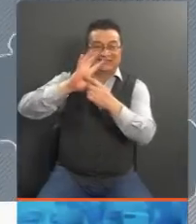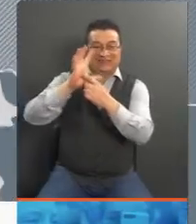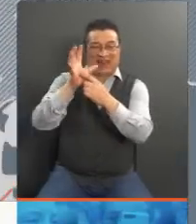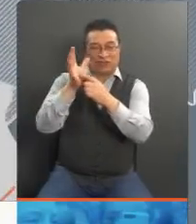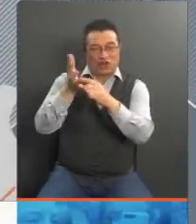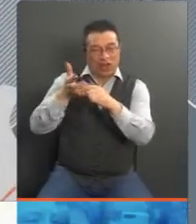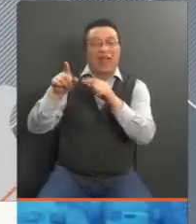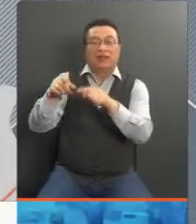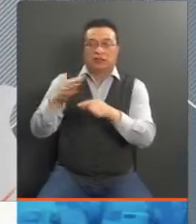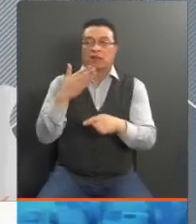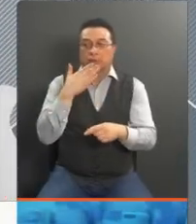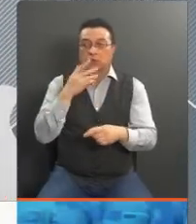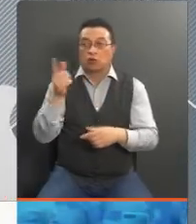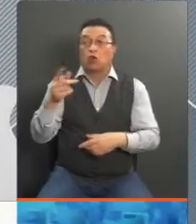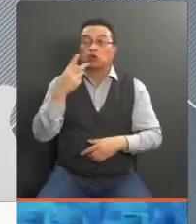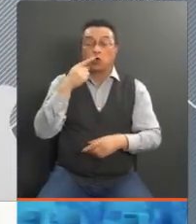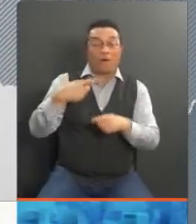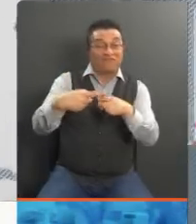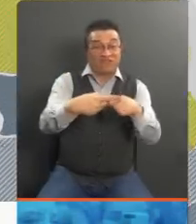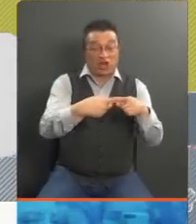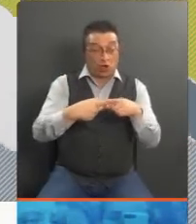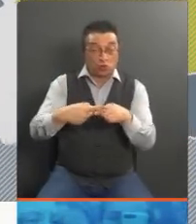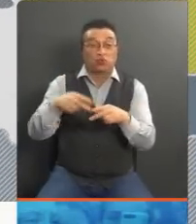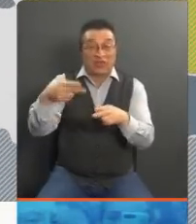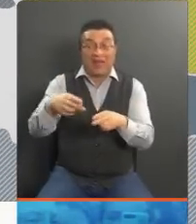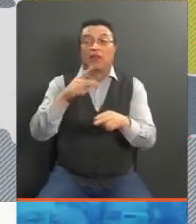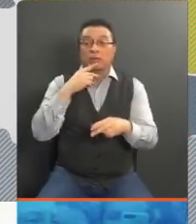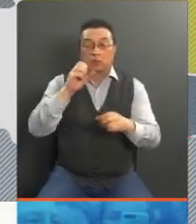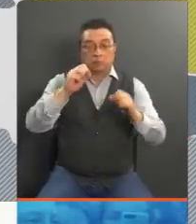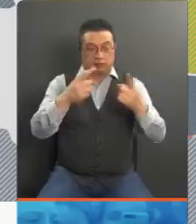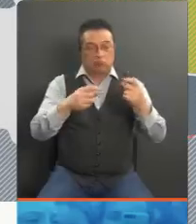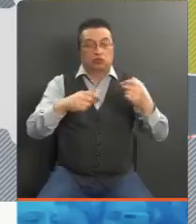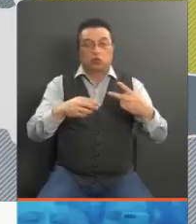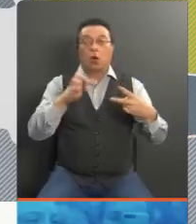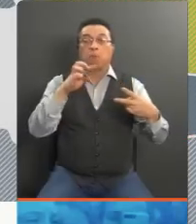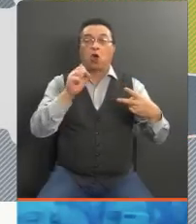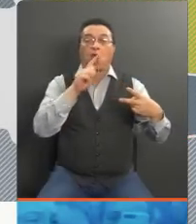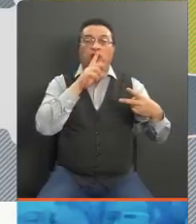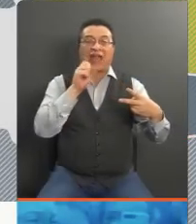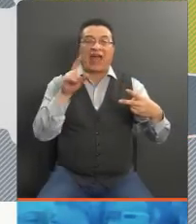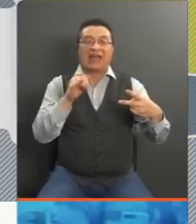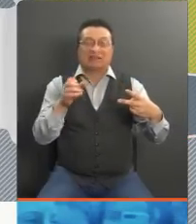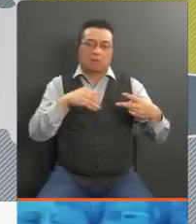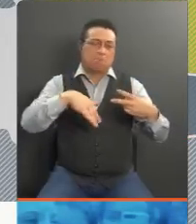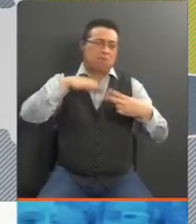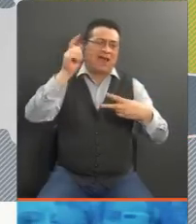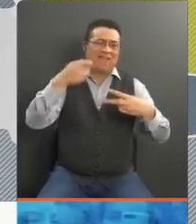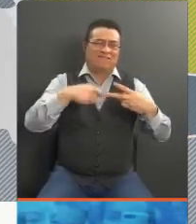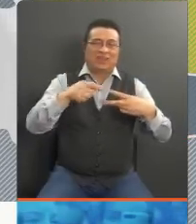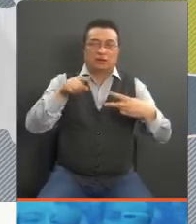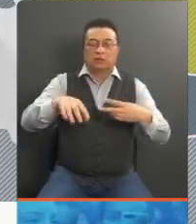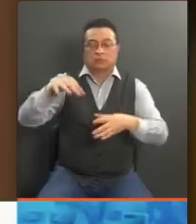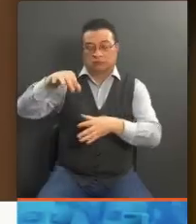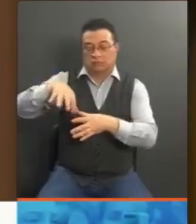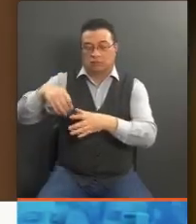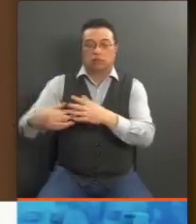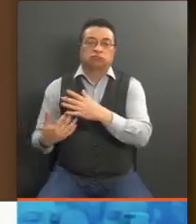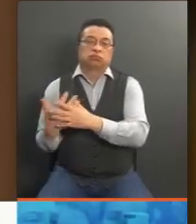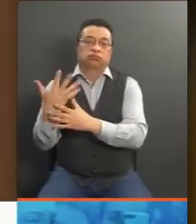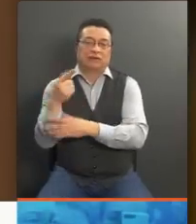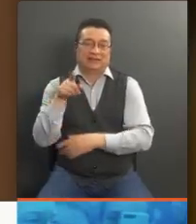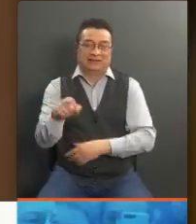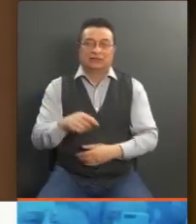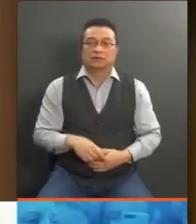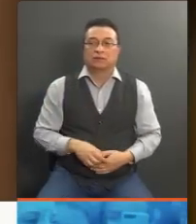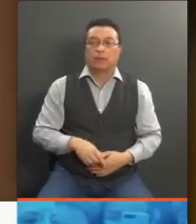su aliado Bielorrusia son el primer y el segundo productor de potasa, un ingrediente clave de los fertilizantes.